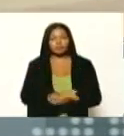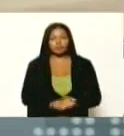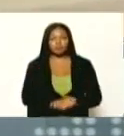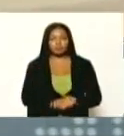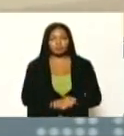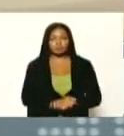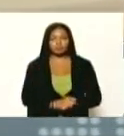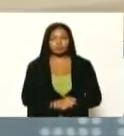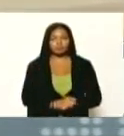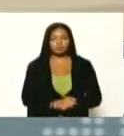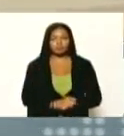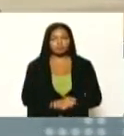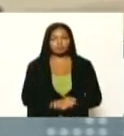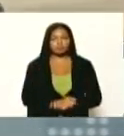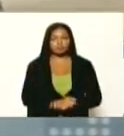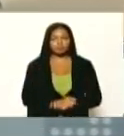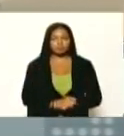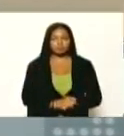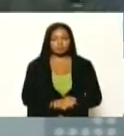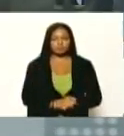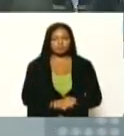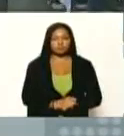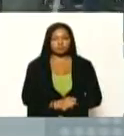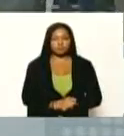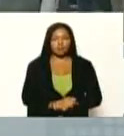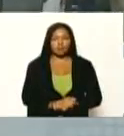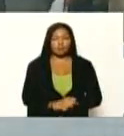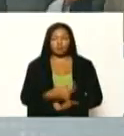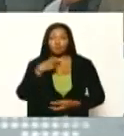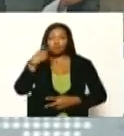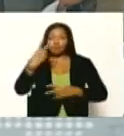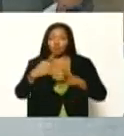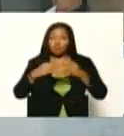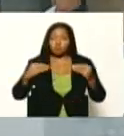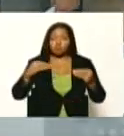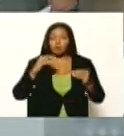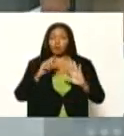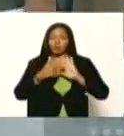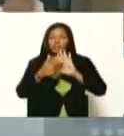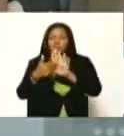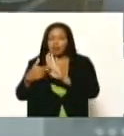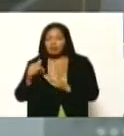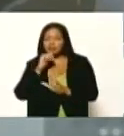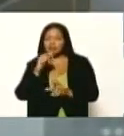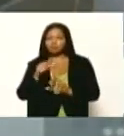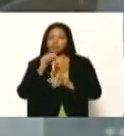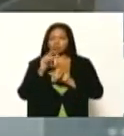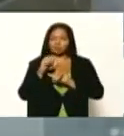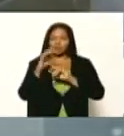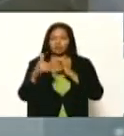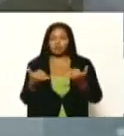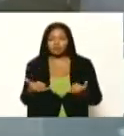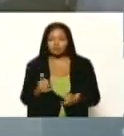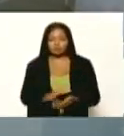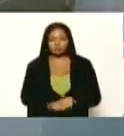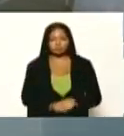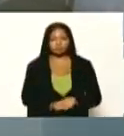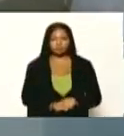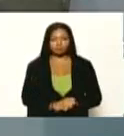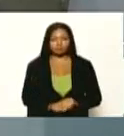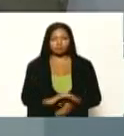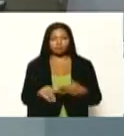postular a viva voz y luego a través de métodos secretos postular